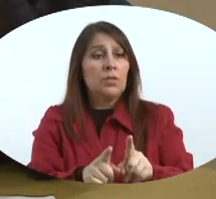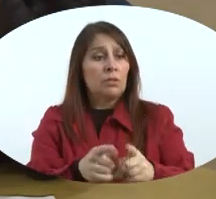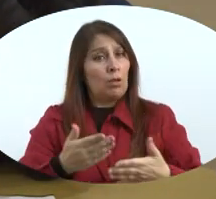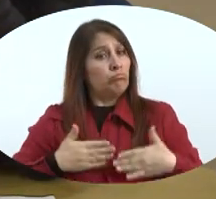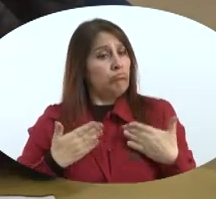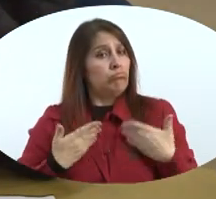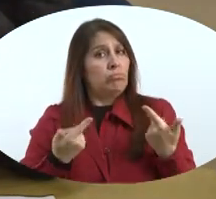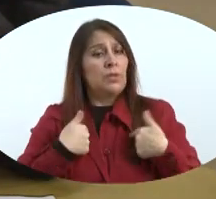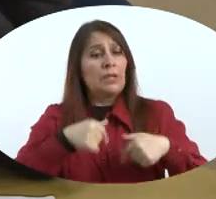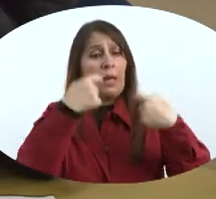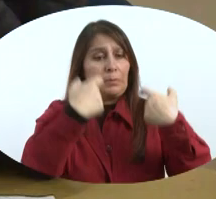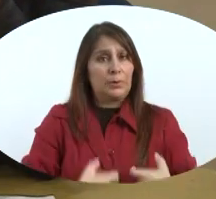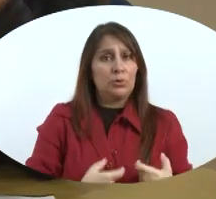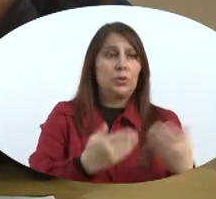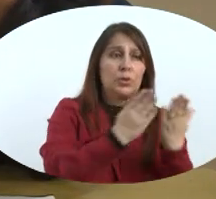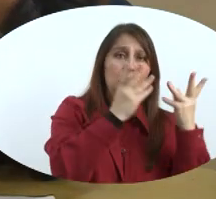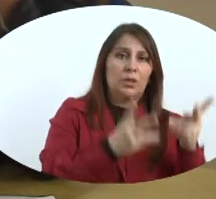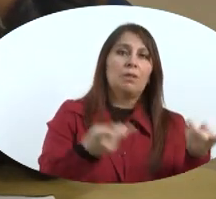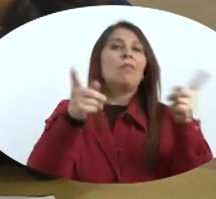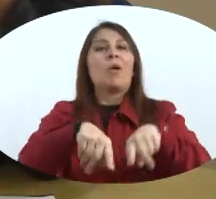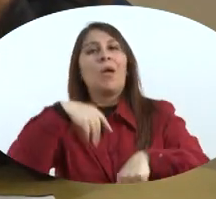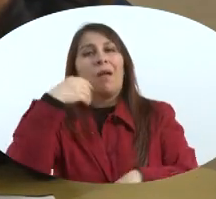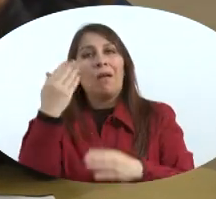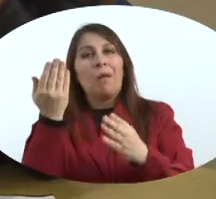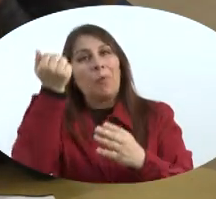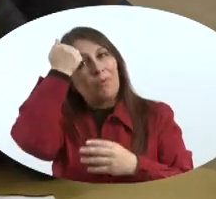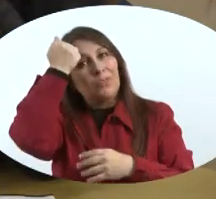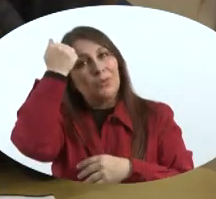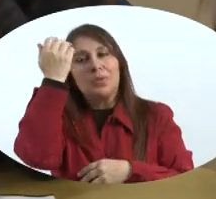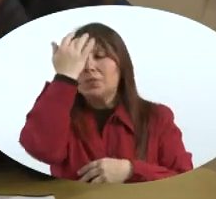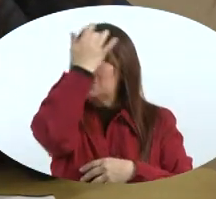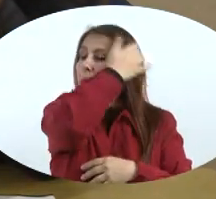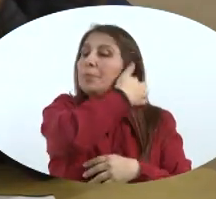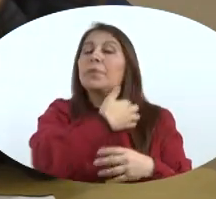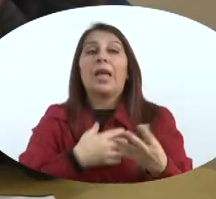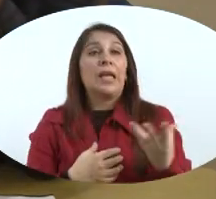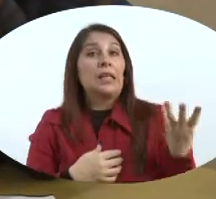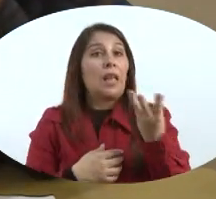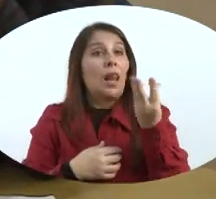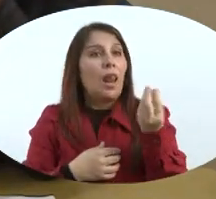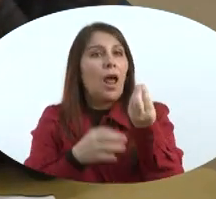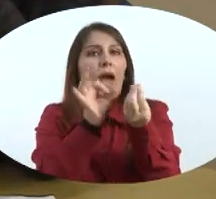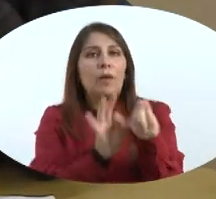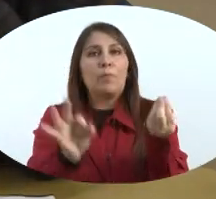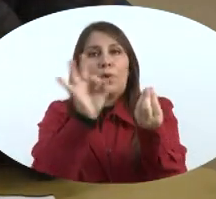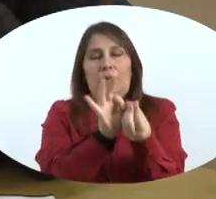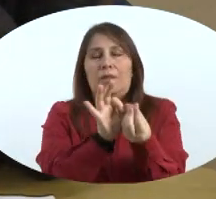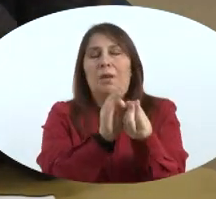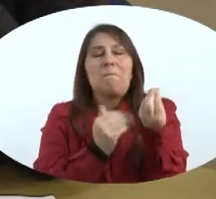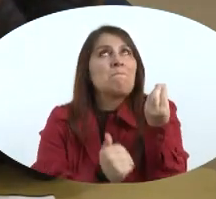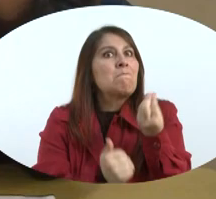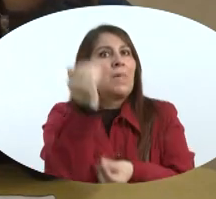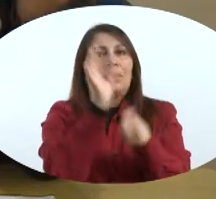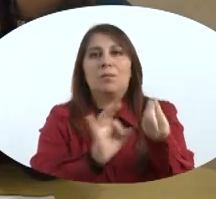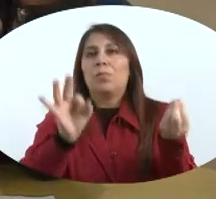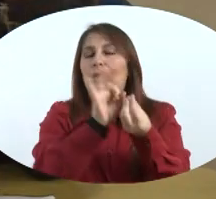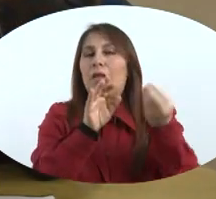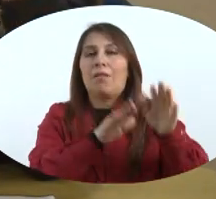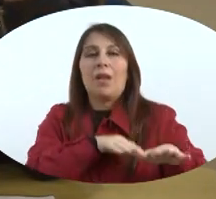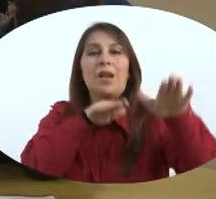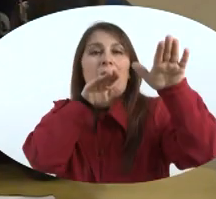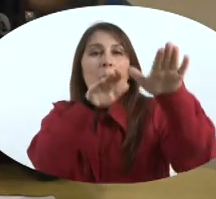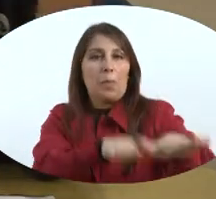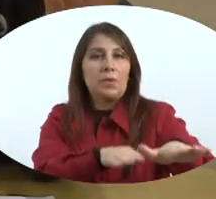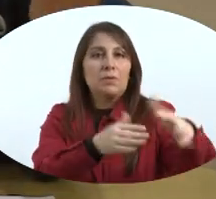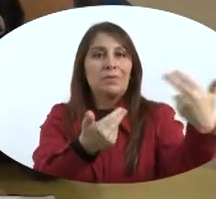estudiantes y los profesores es por eso que este con este cuerpo colegiado es tan importante y sobre todo es más importante tener una representación